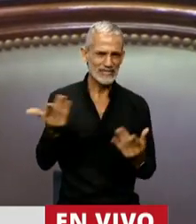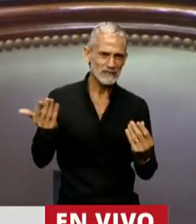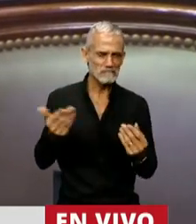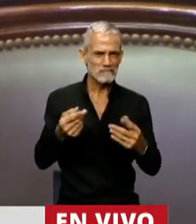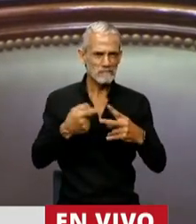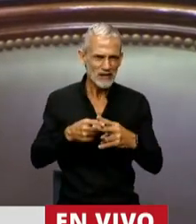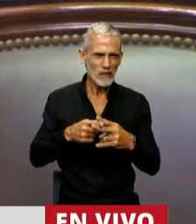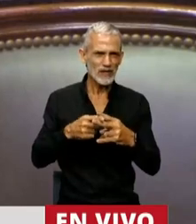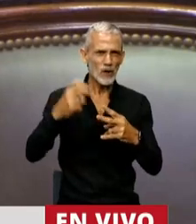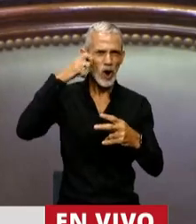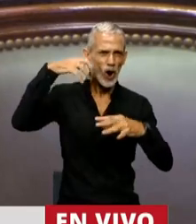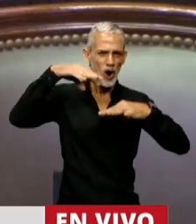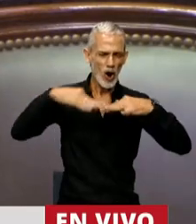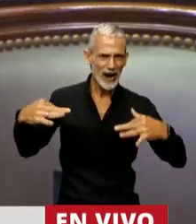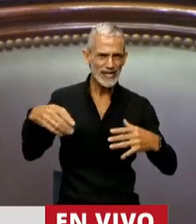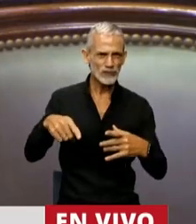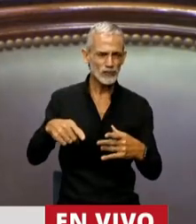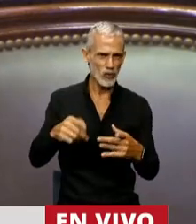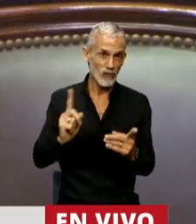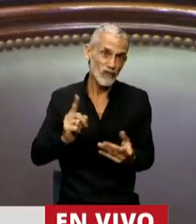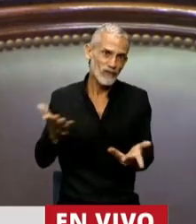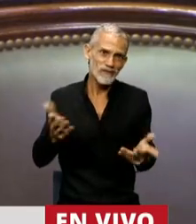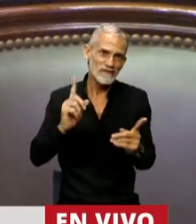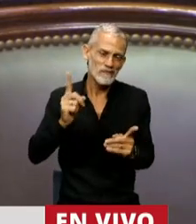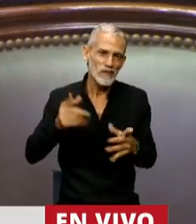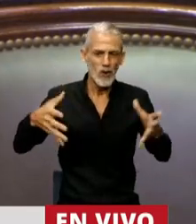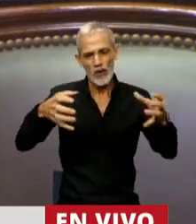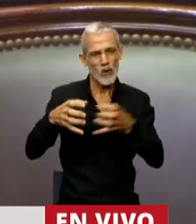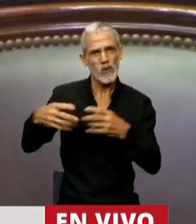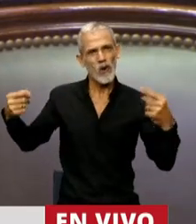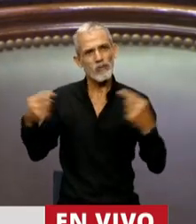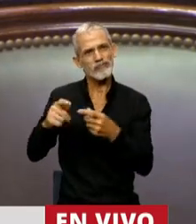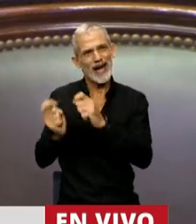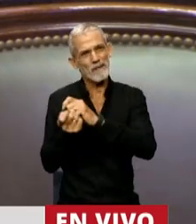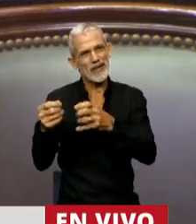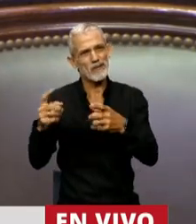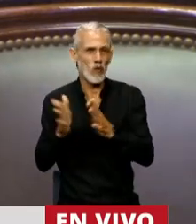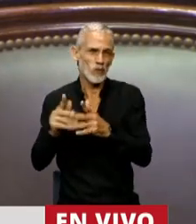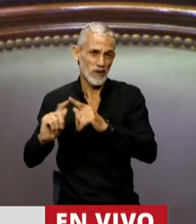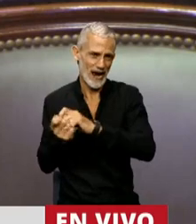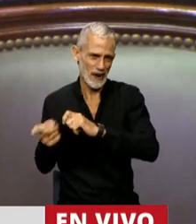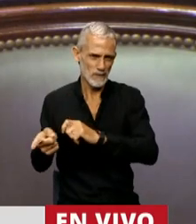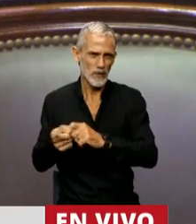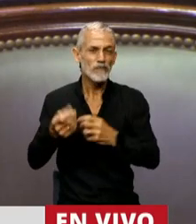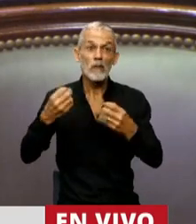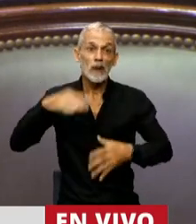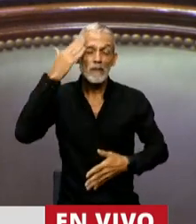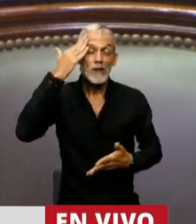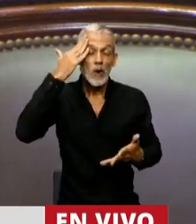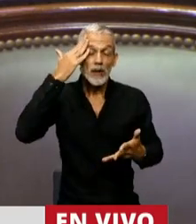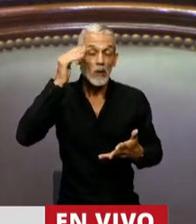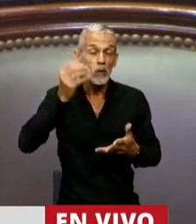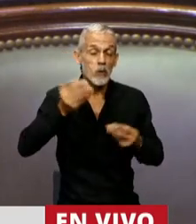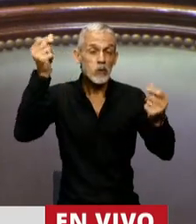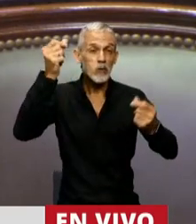herramienta parlamentaria tal vez permanente por parte del bloque de Cambiemos. Pérdida de memoria que le ha permitido al